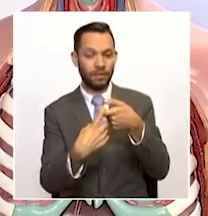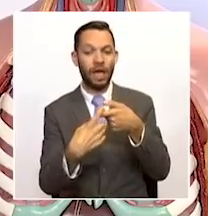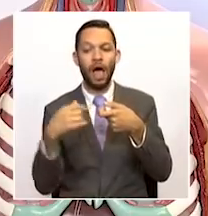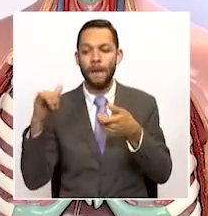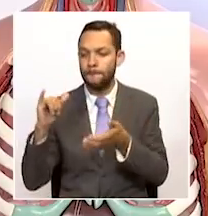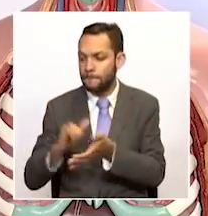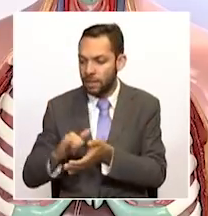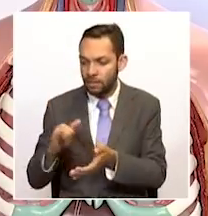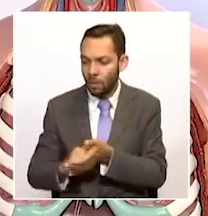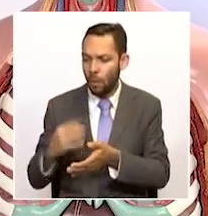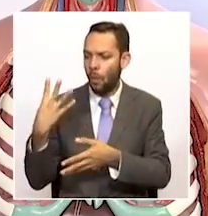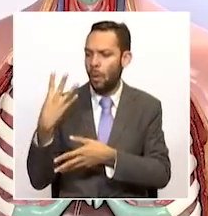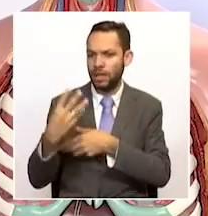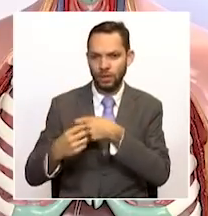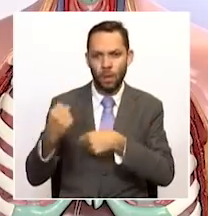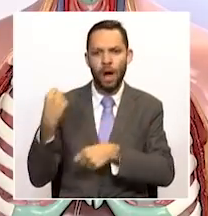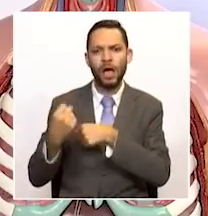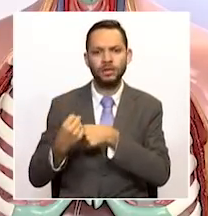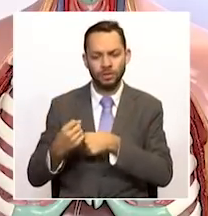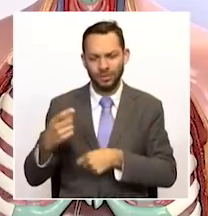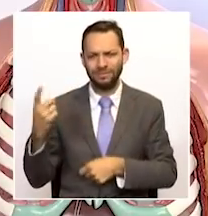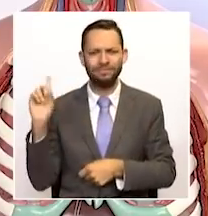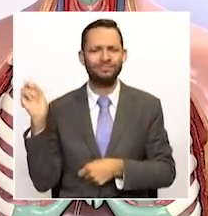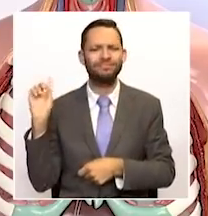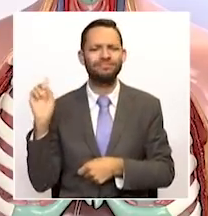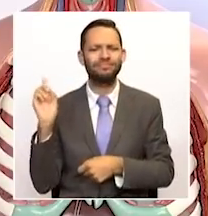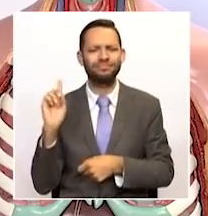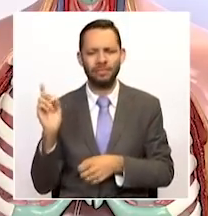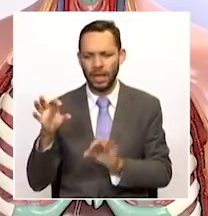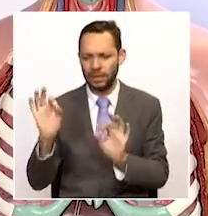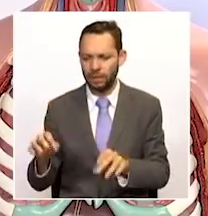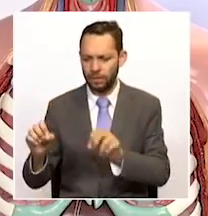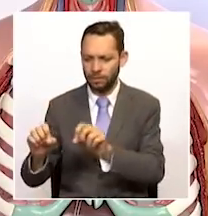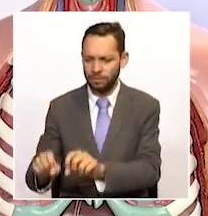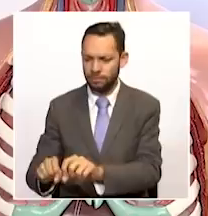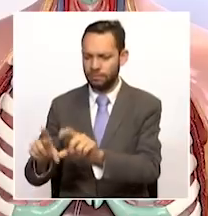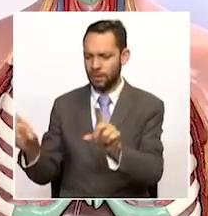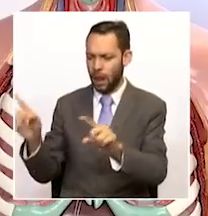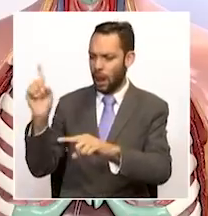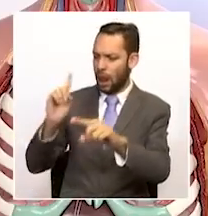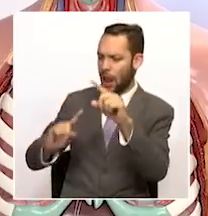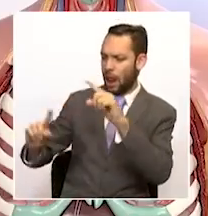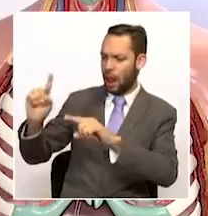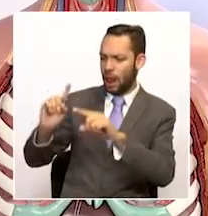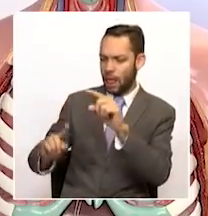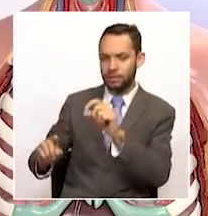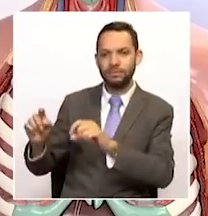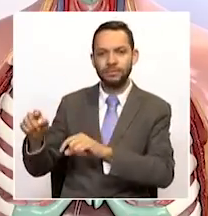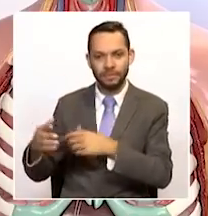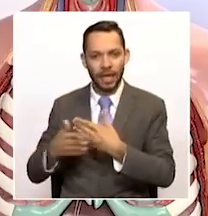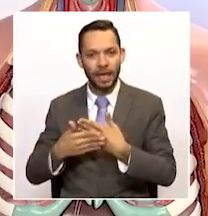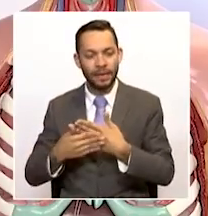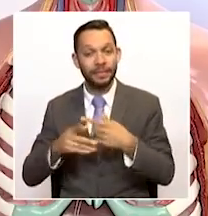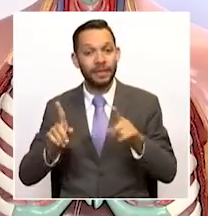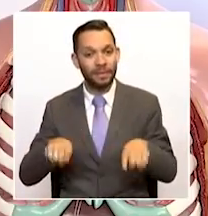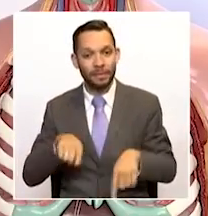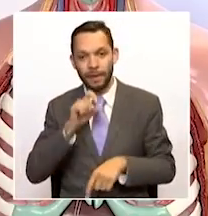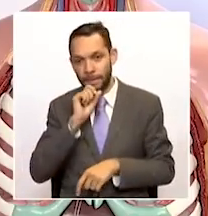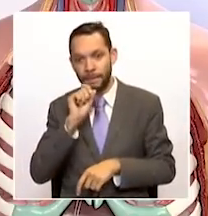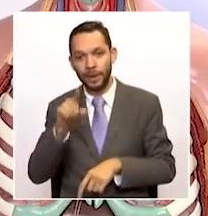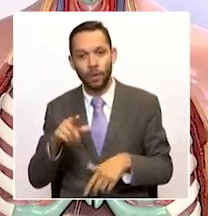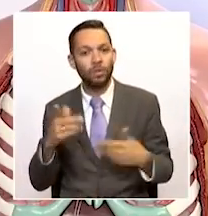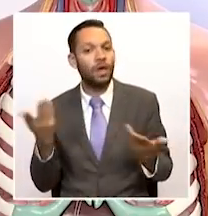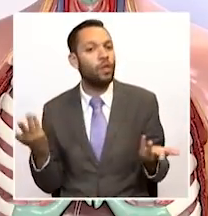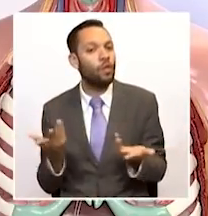o más de programas de televisión que tenemos grabados y sus preguntas las pueden dejar en facebook buscando auto rojas que ya estamos en vivo